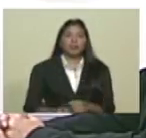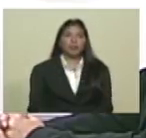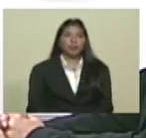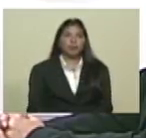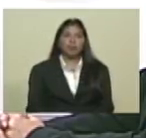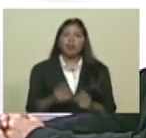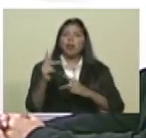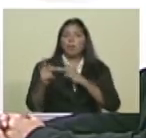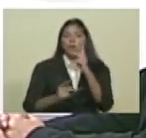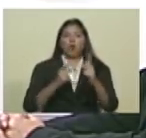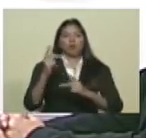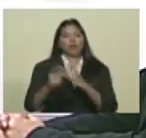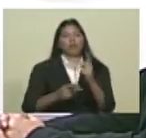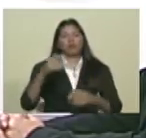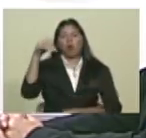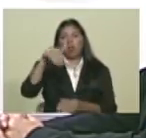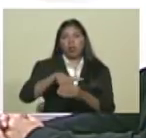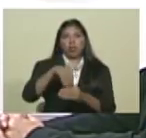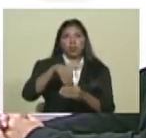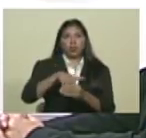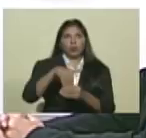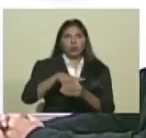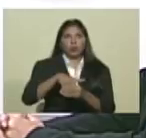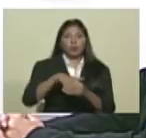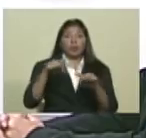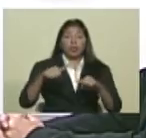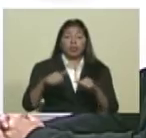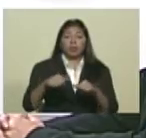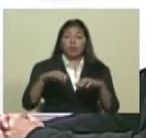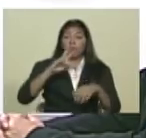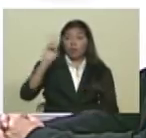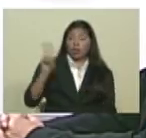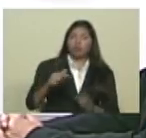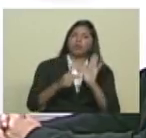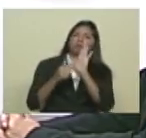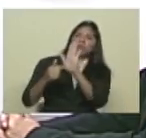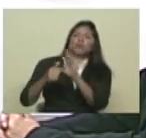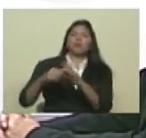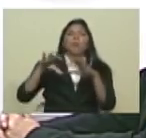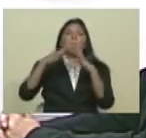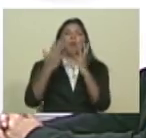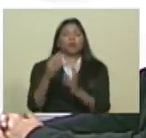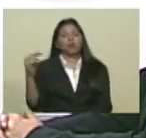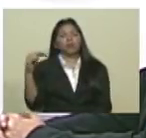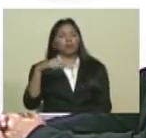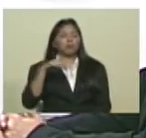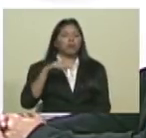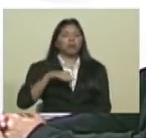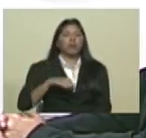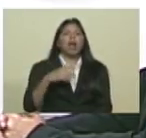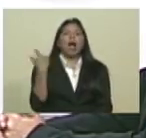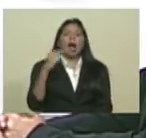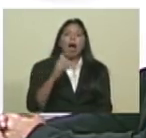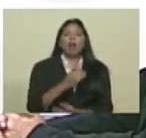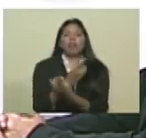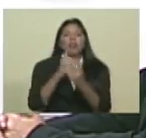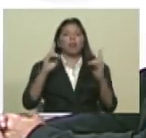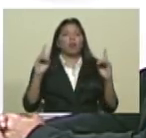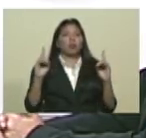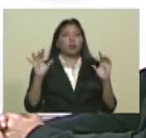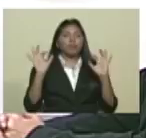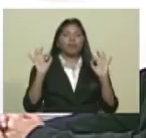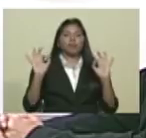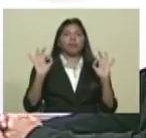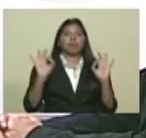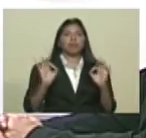del proceso electoral. Los venezolanos estamos demostrando al mundo que vivimos en una democracia plena. Toda la campaña que